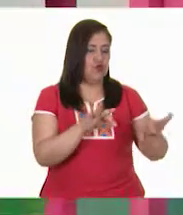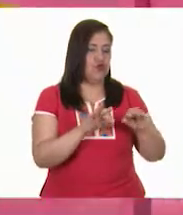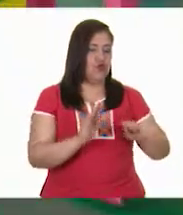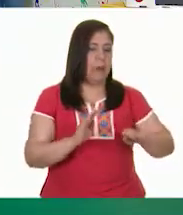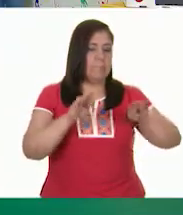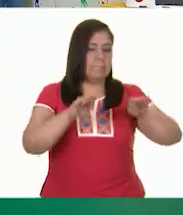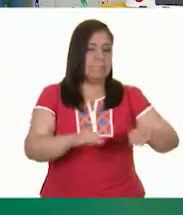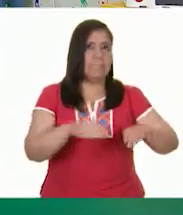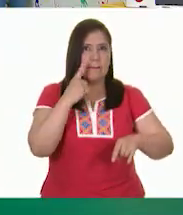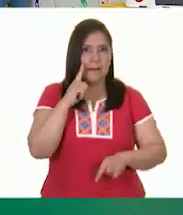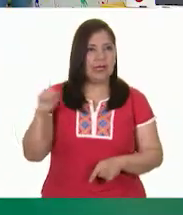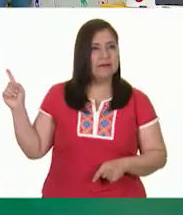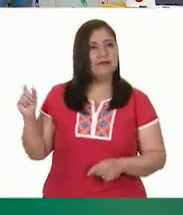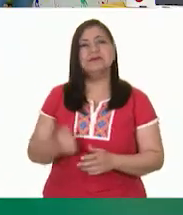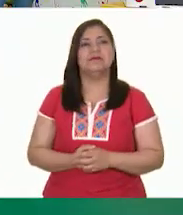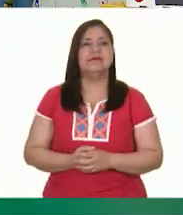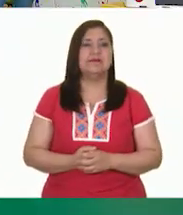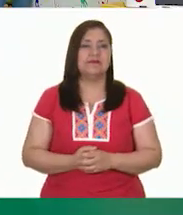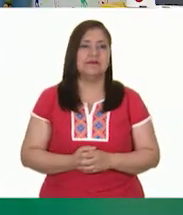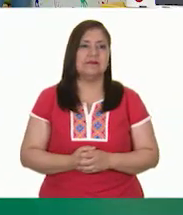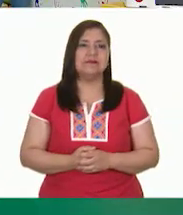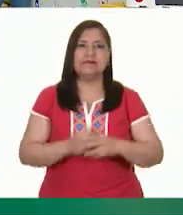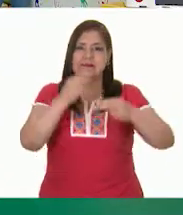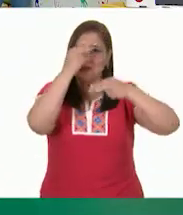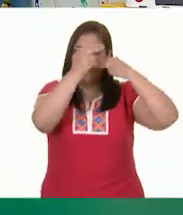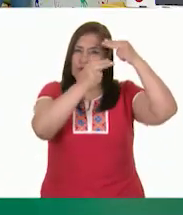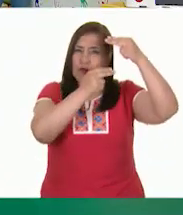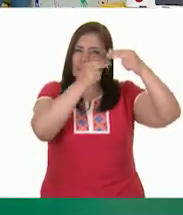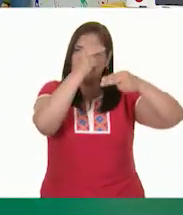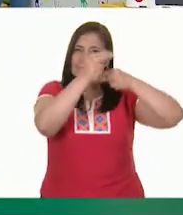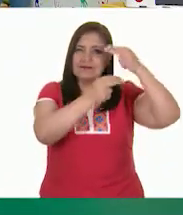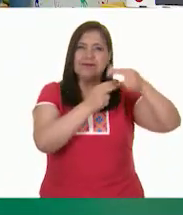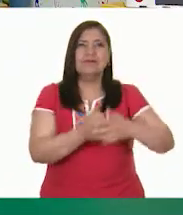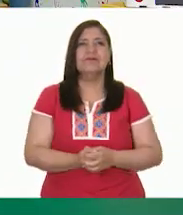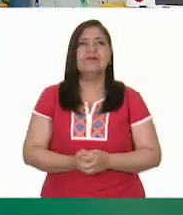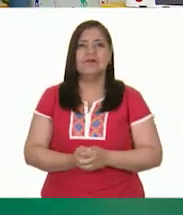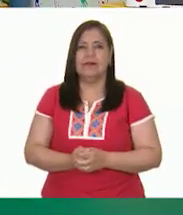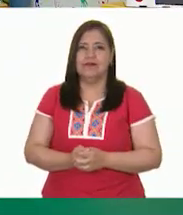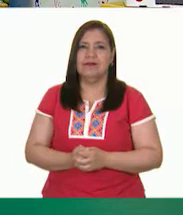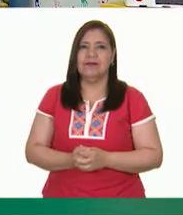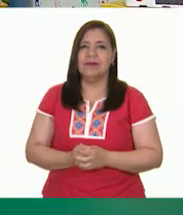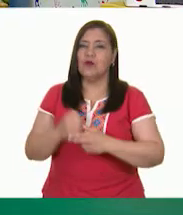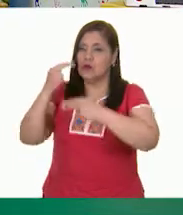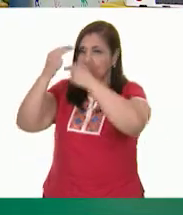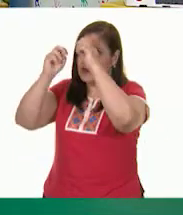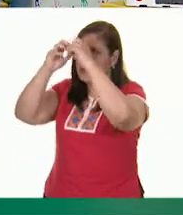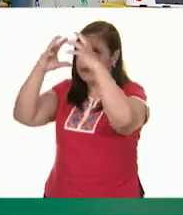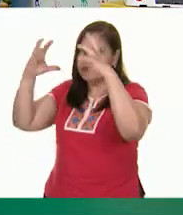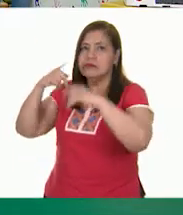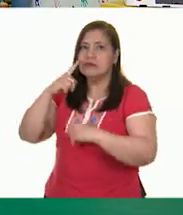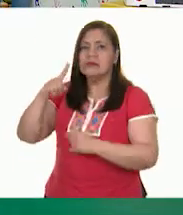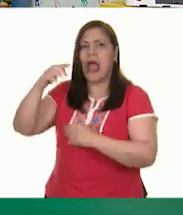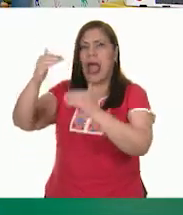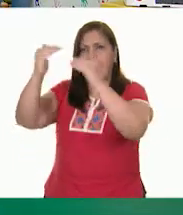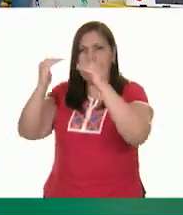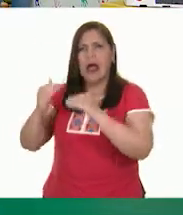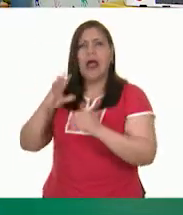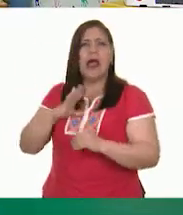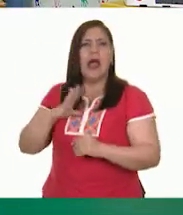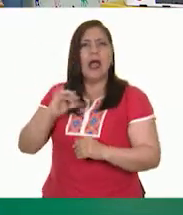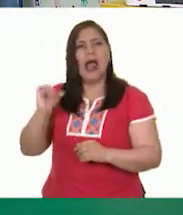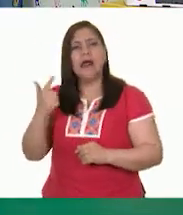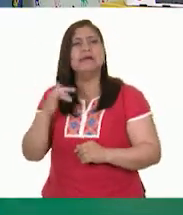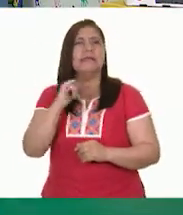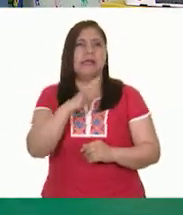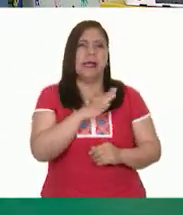Y voy a ponerlas aquí. Es una nube. Es una nube y todavía se ve algo abajo. Sí, hay unas pequeñas